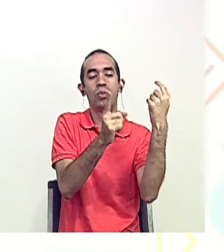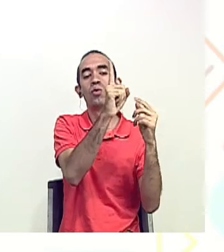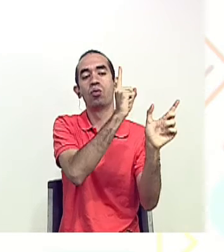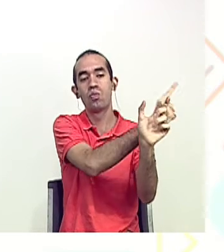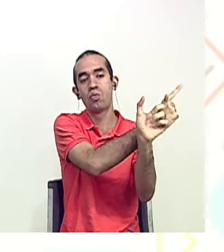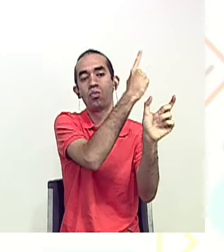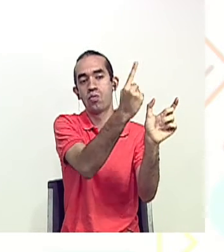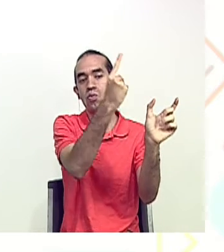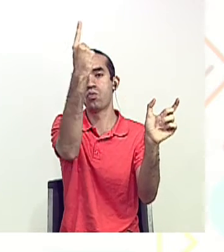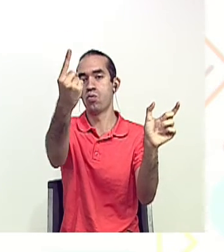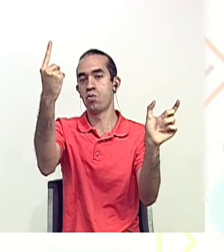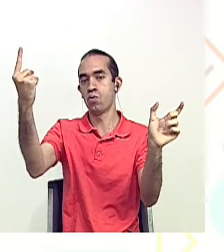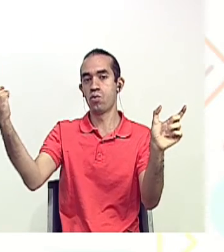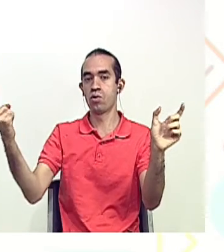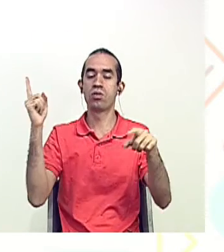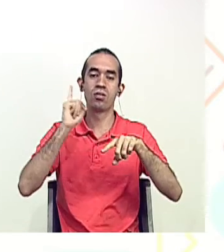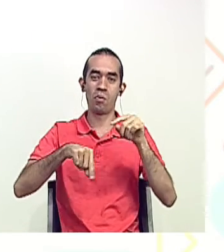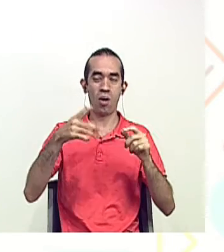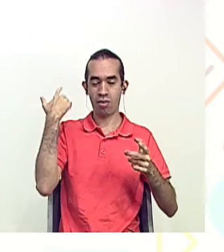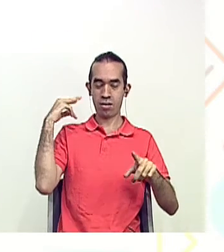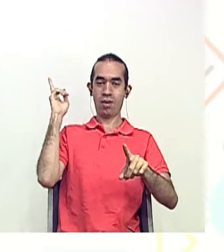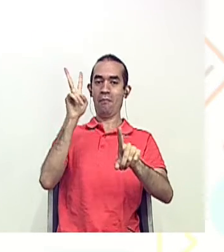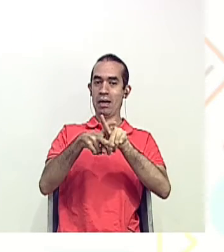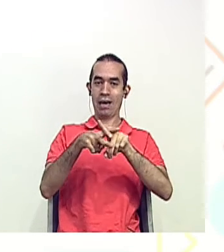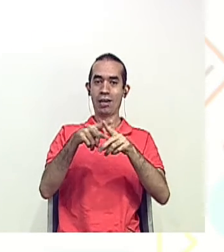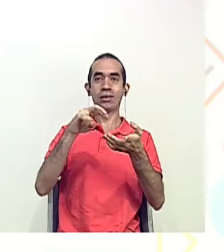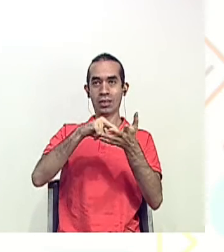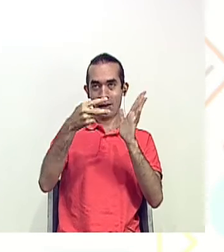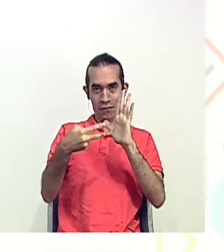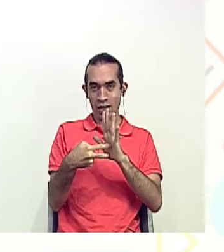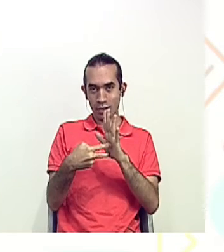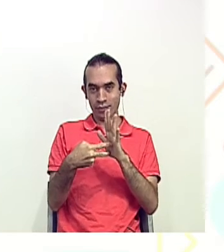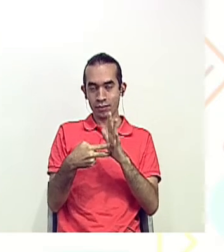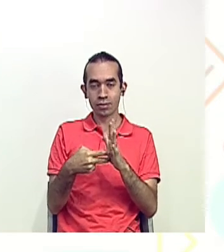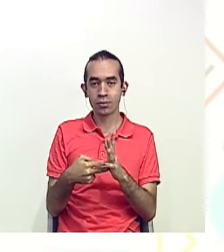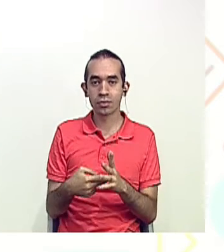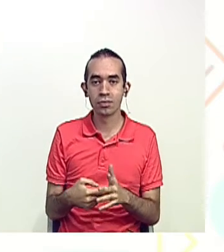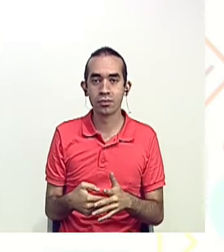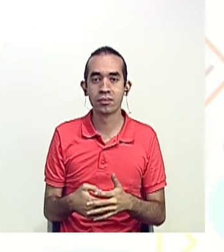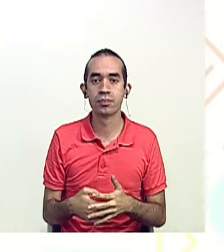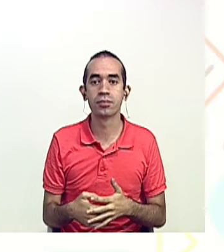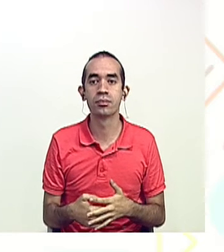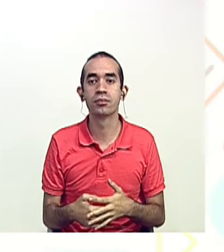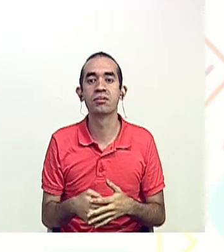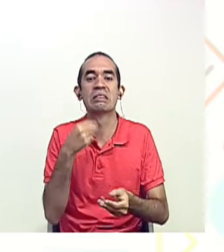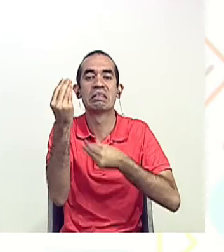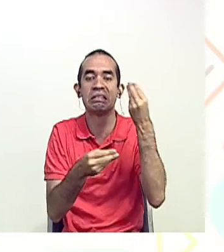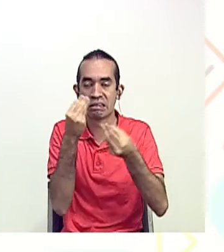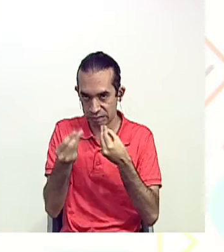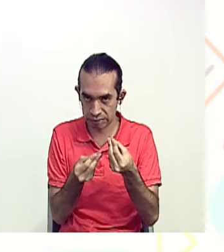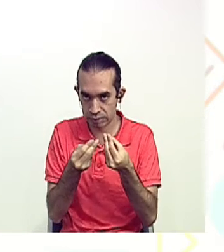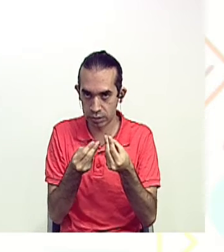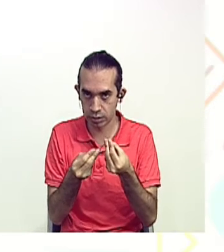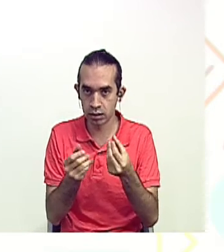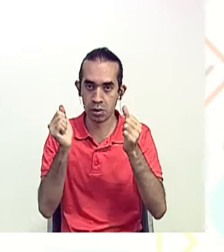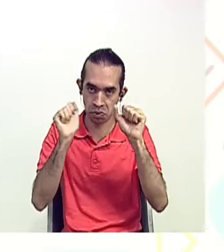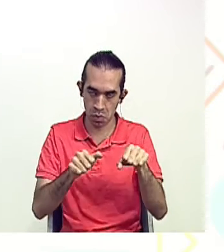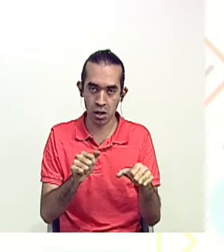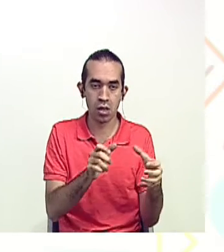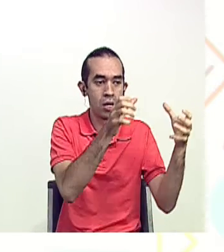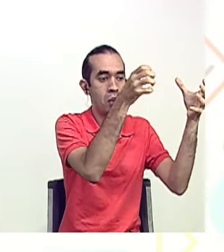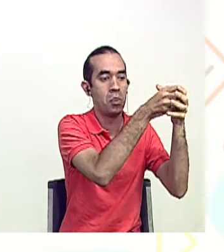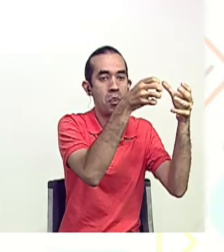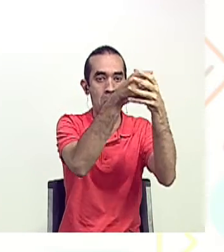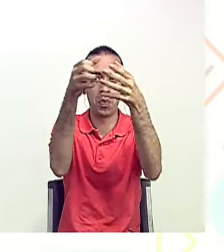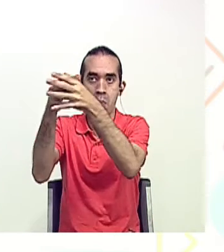aplicar el método visto antes. Y lo que se puede hacer es que ellos se van a poder agrupar